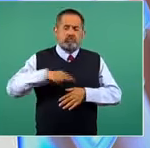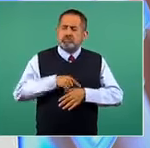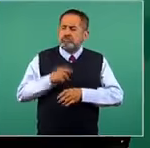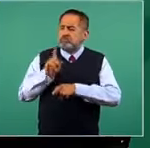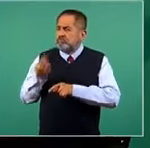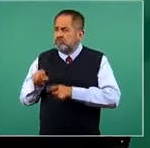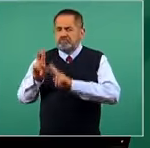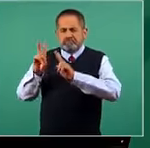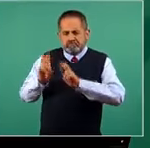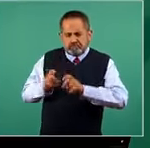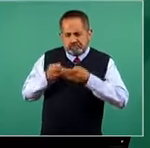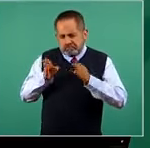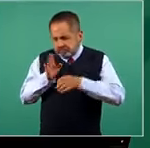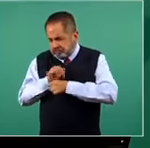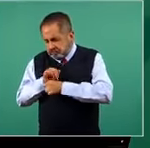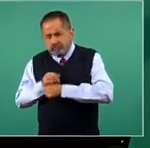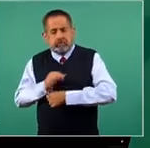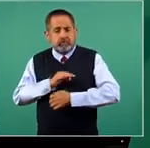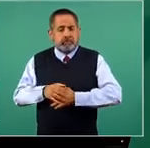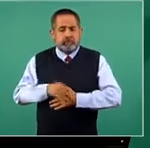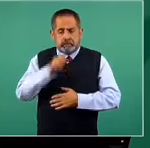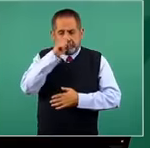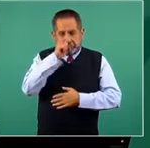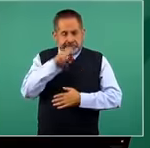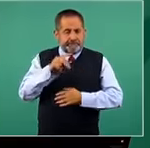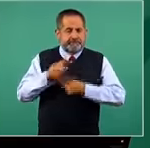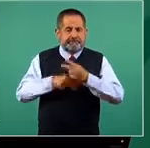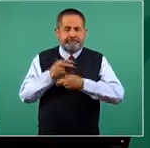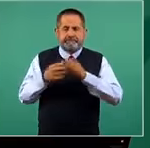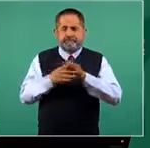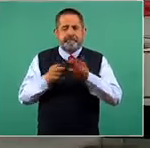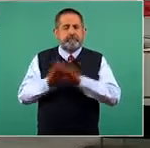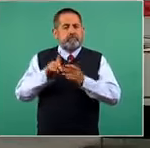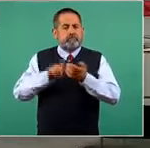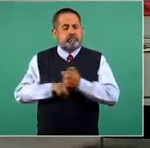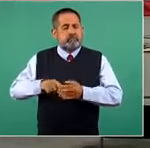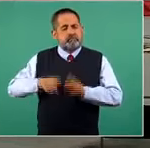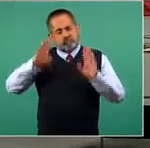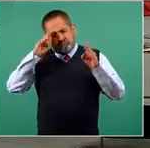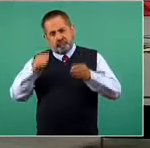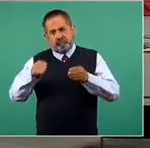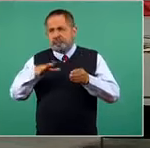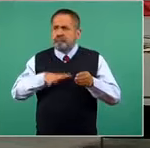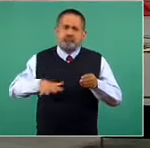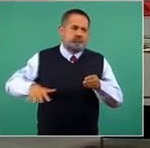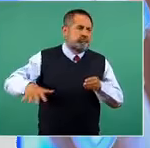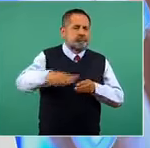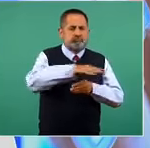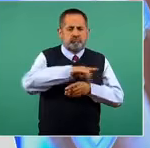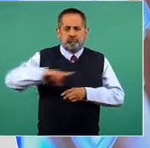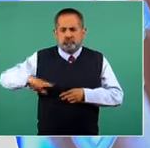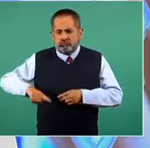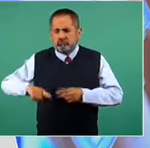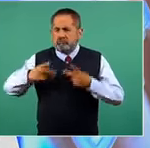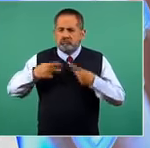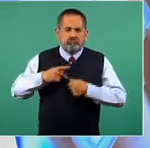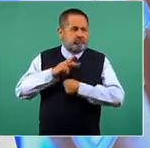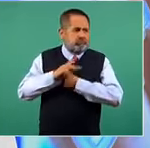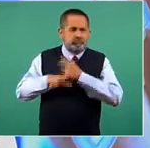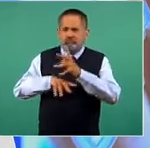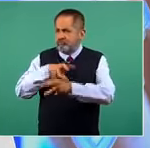inicio. Y la idea es que se tenga un abordaje de Estado, toda la nación enfocada en un mismo